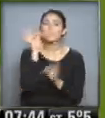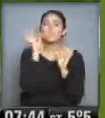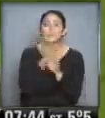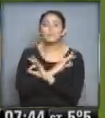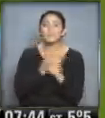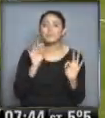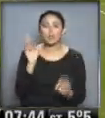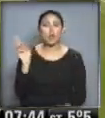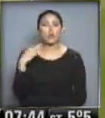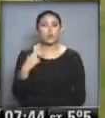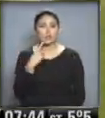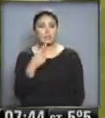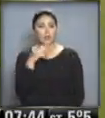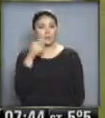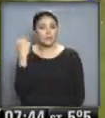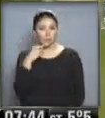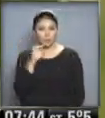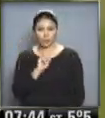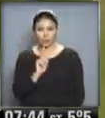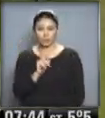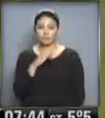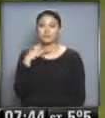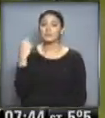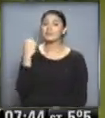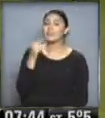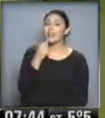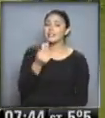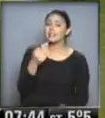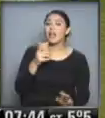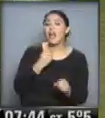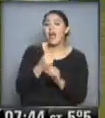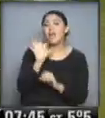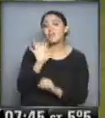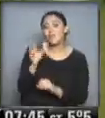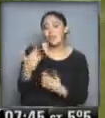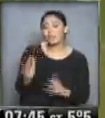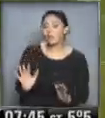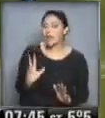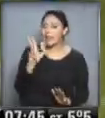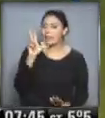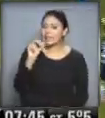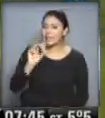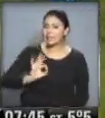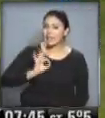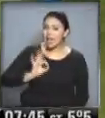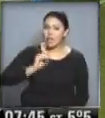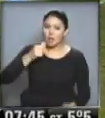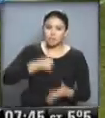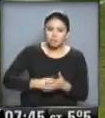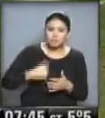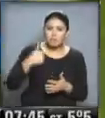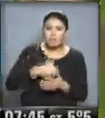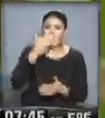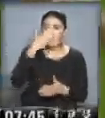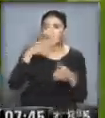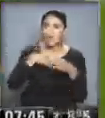estadio? El viernes no la anticipaba. En el maravilloso yo estadio. Yo estoy de acuerdo con el folclore del fútbol. Hasta alguna cargada tiene razón, porque 30 años de angustia que Independiente te cante